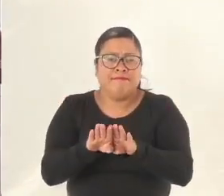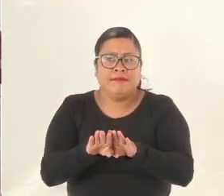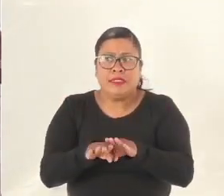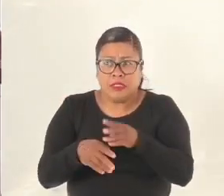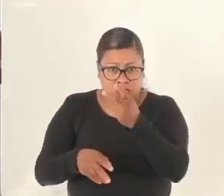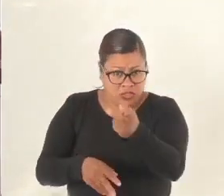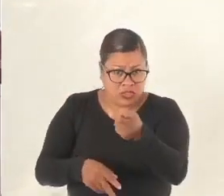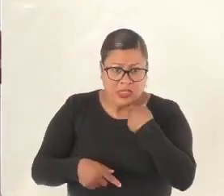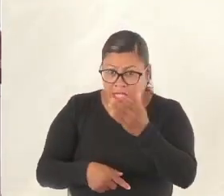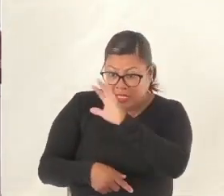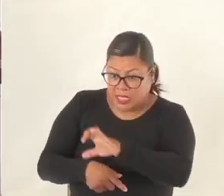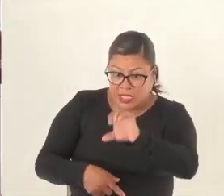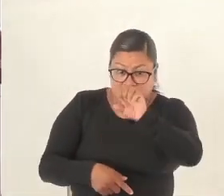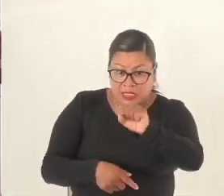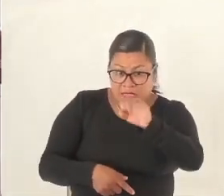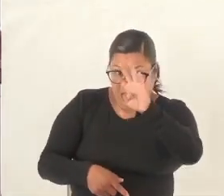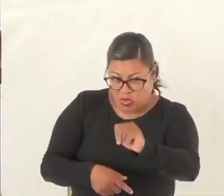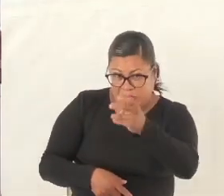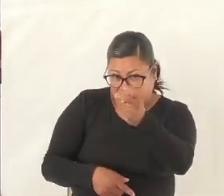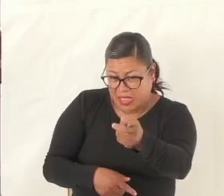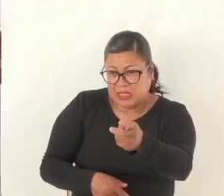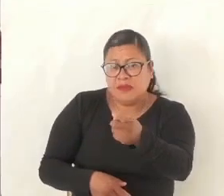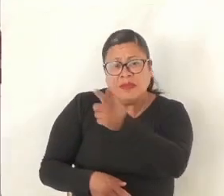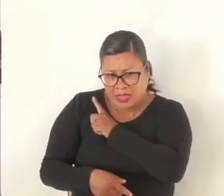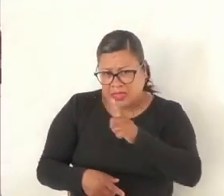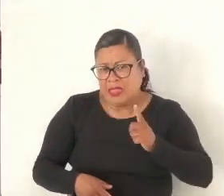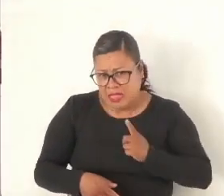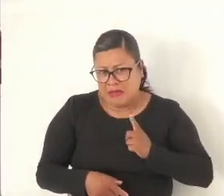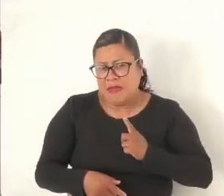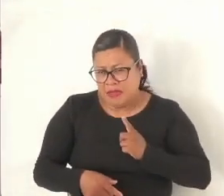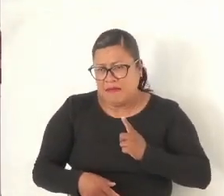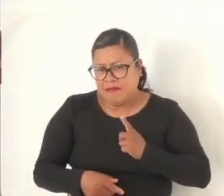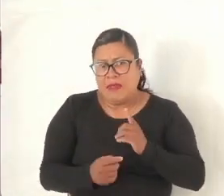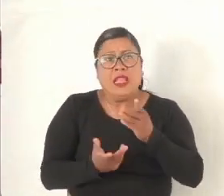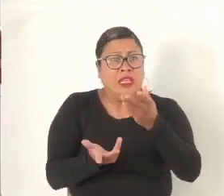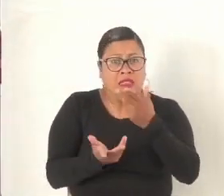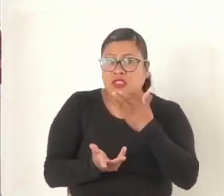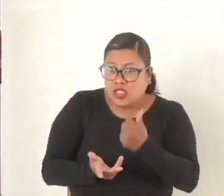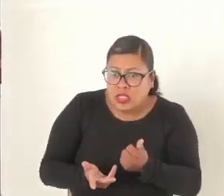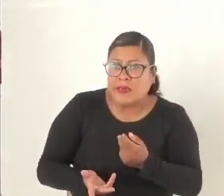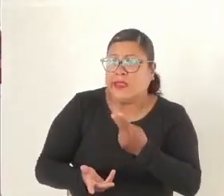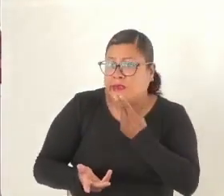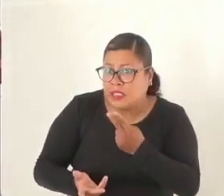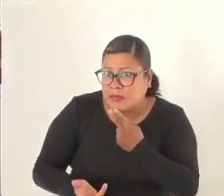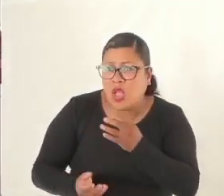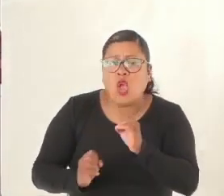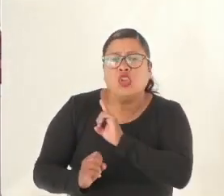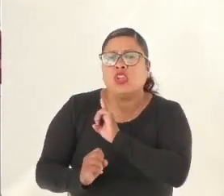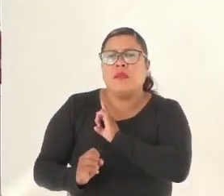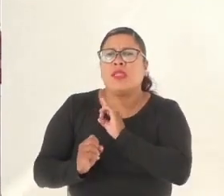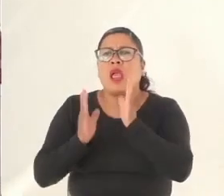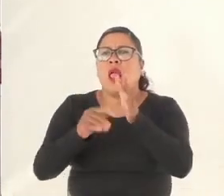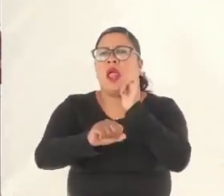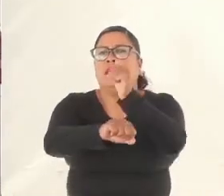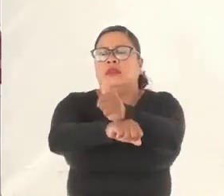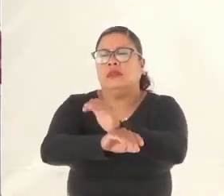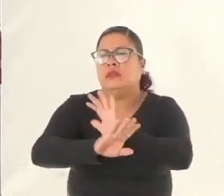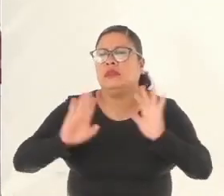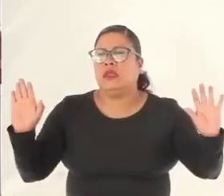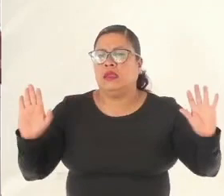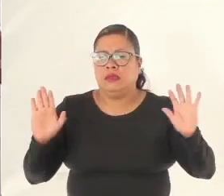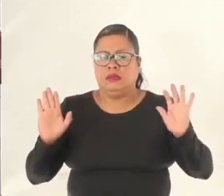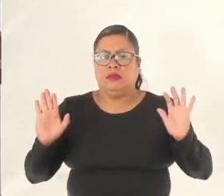invito a que de esas 569 verifique realmente si están en función o solo es para cumplir un requisito y